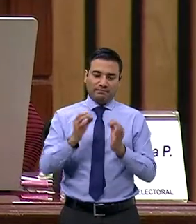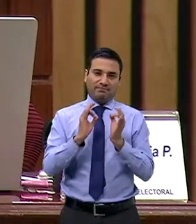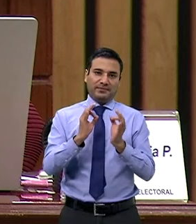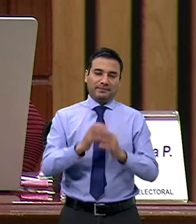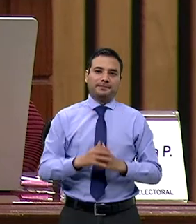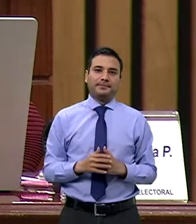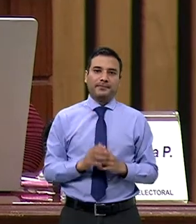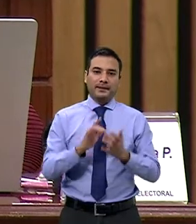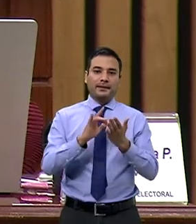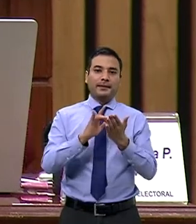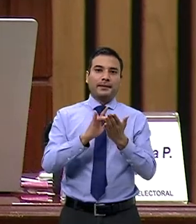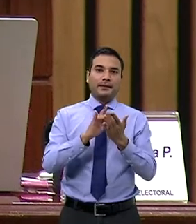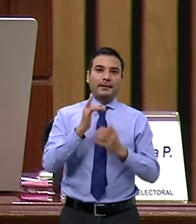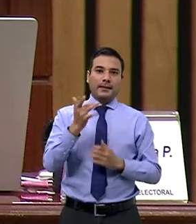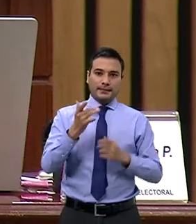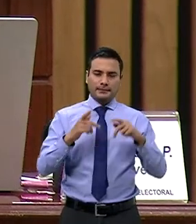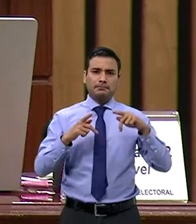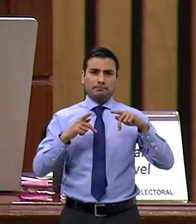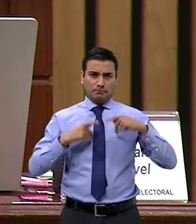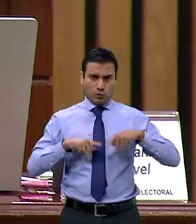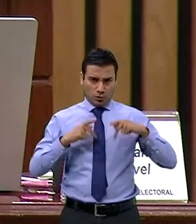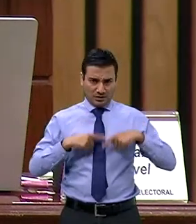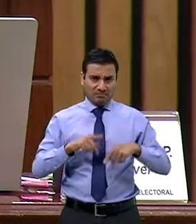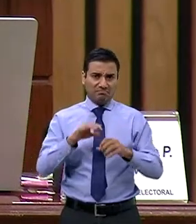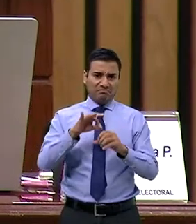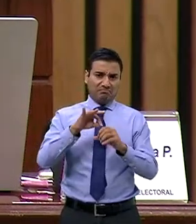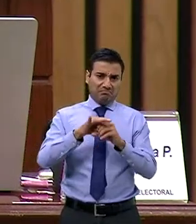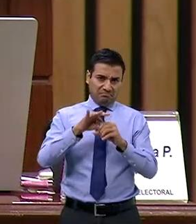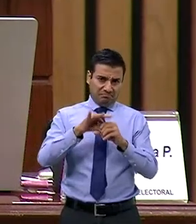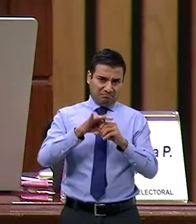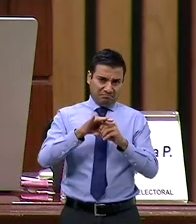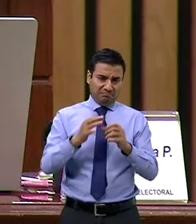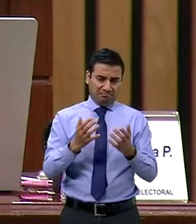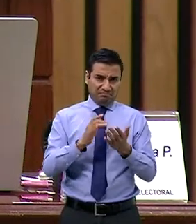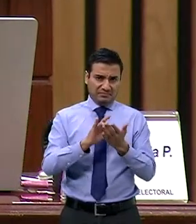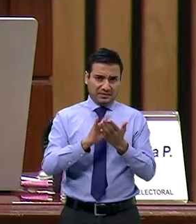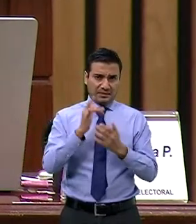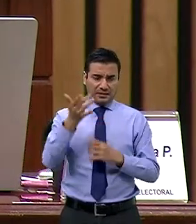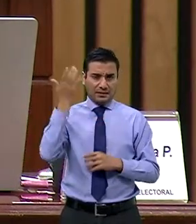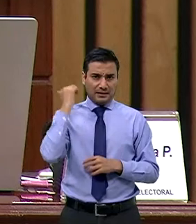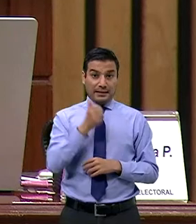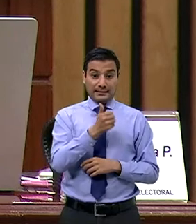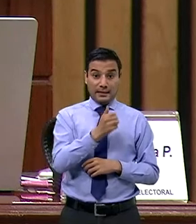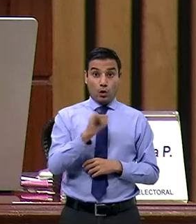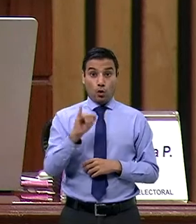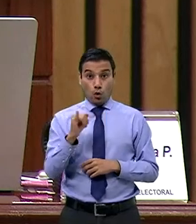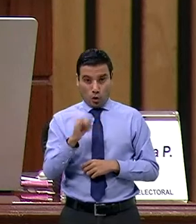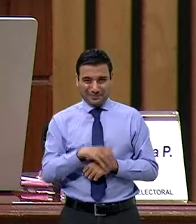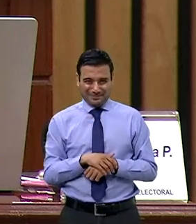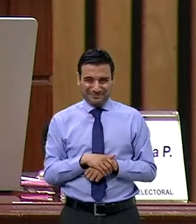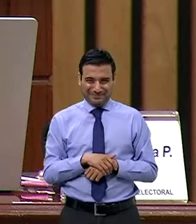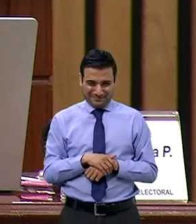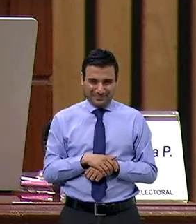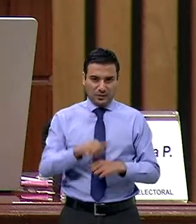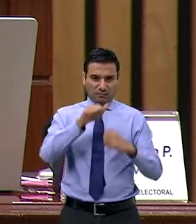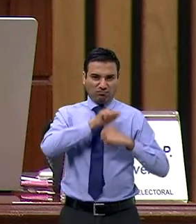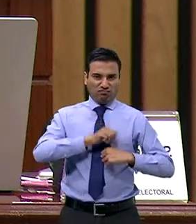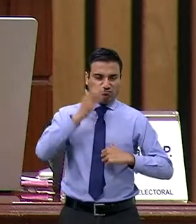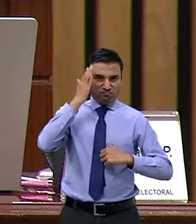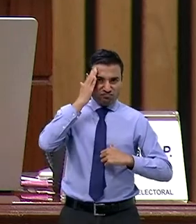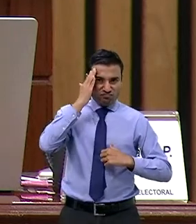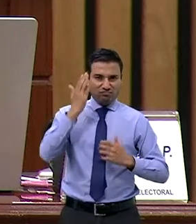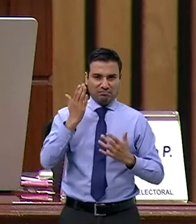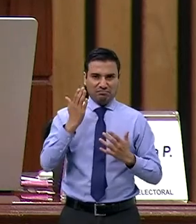agradecerle a las personas que participaron en la pasada jornada electoral del 6 de junio y que ahora aceptaron involucrarse nueva cuenta en las